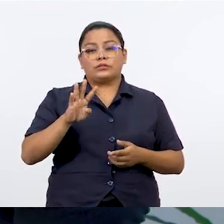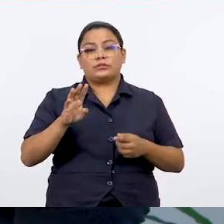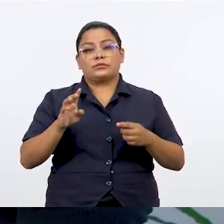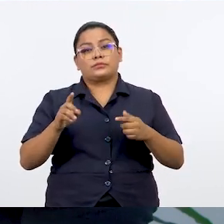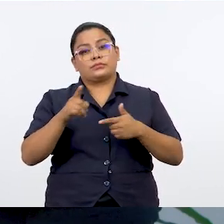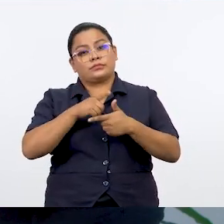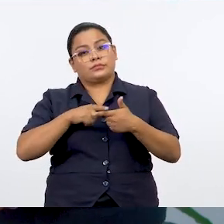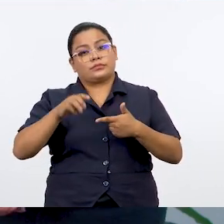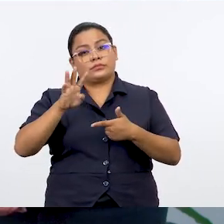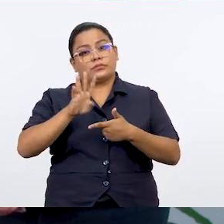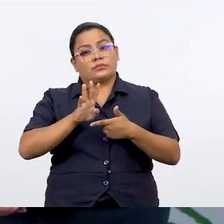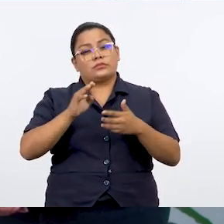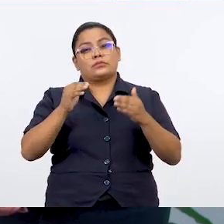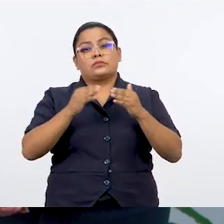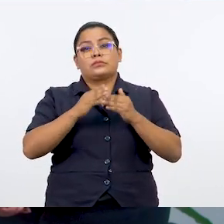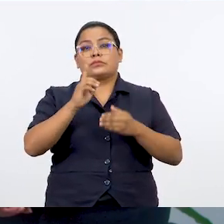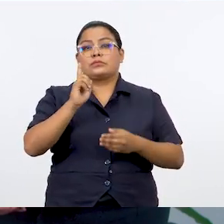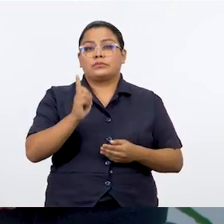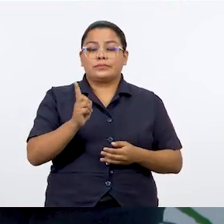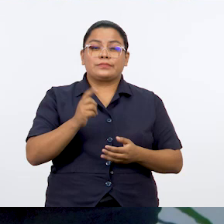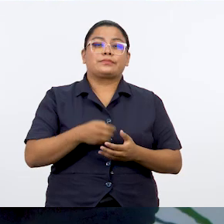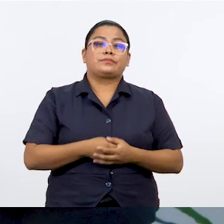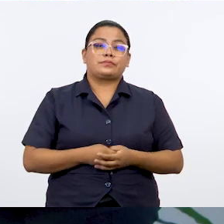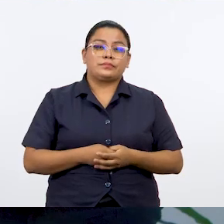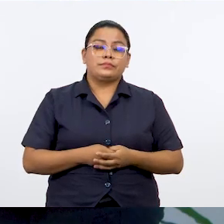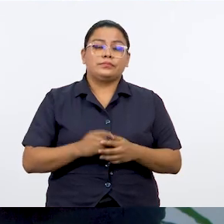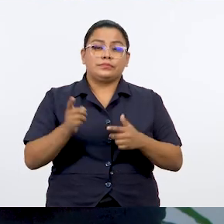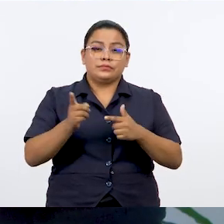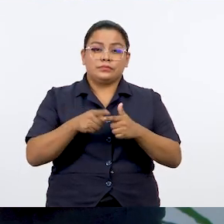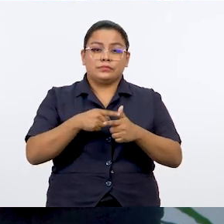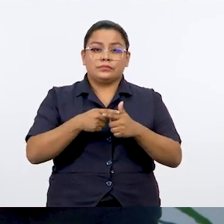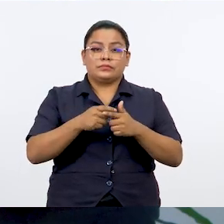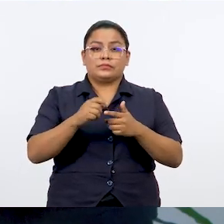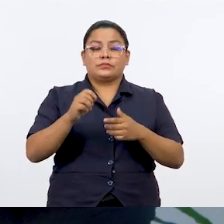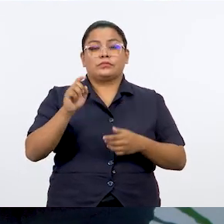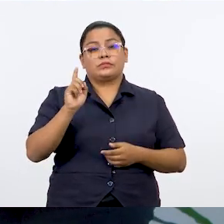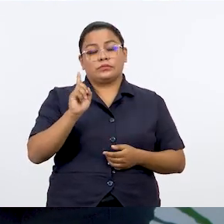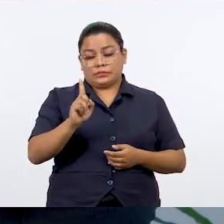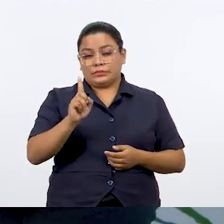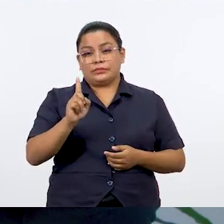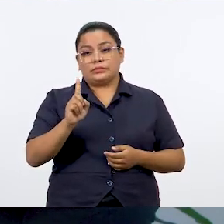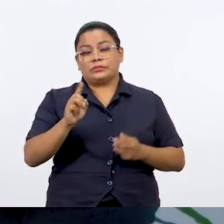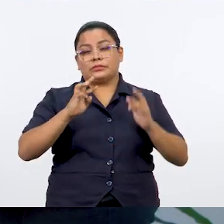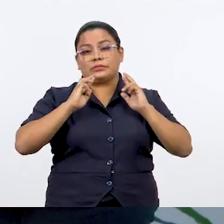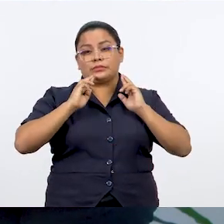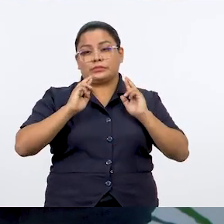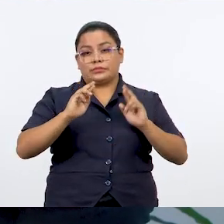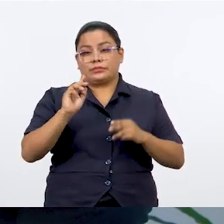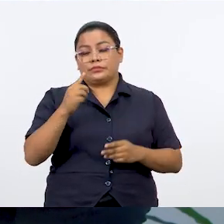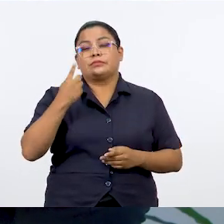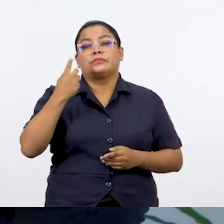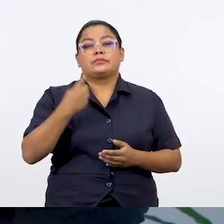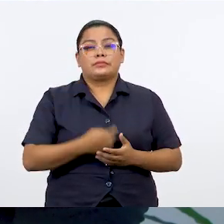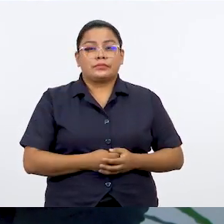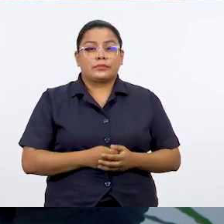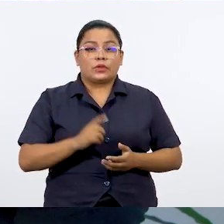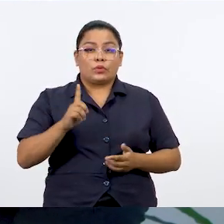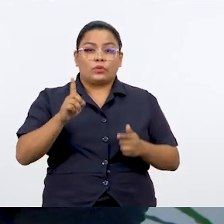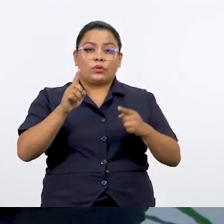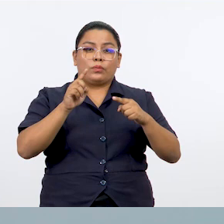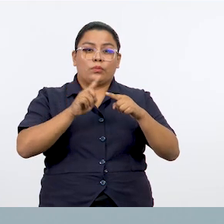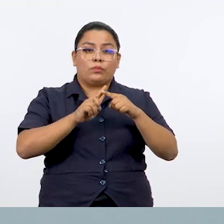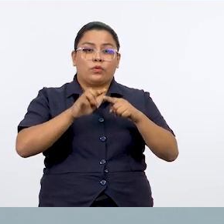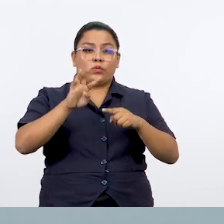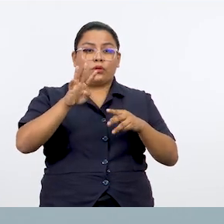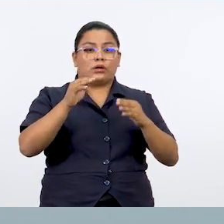4, eso es 1. Así que escribimos 1 en el cociente. 1 por